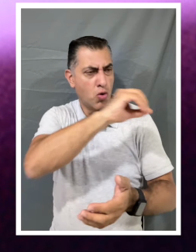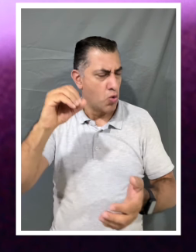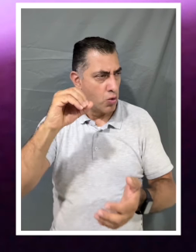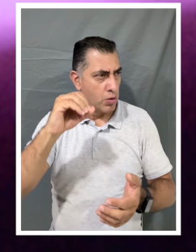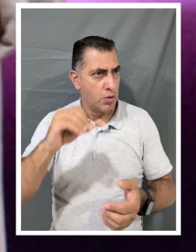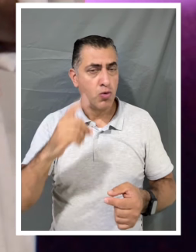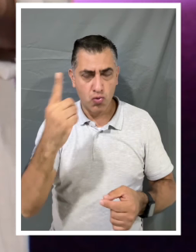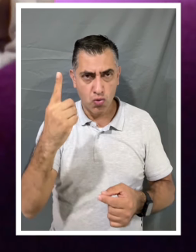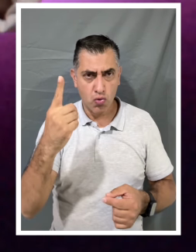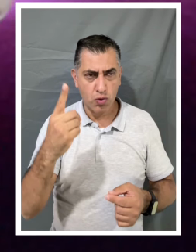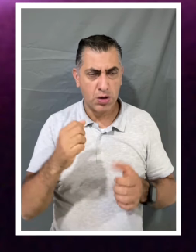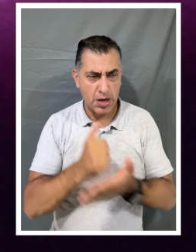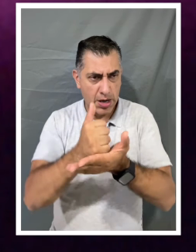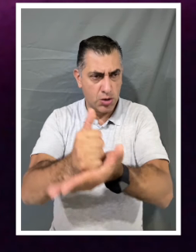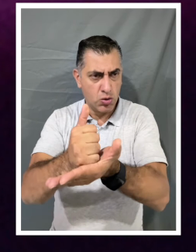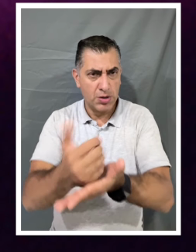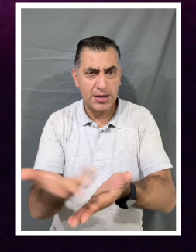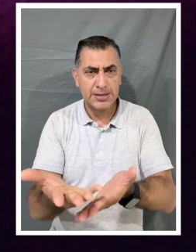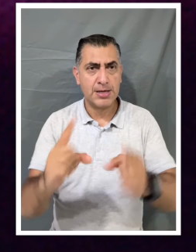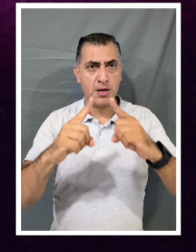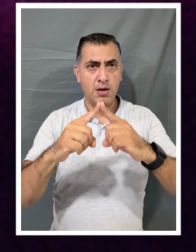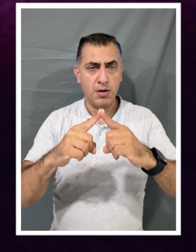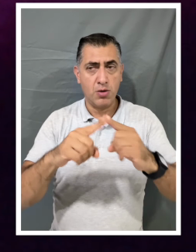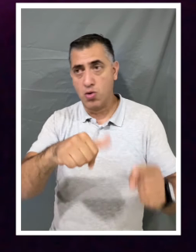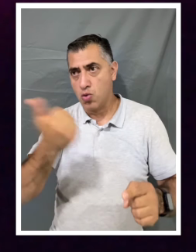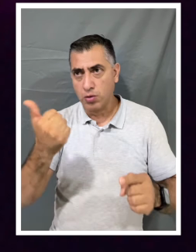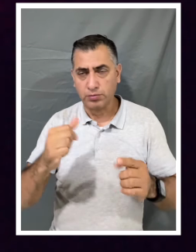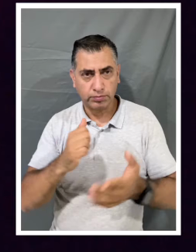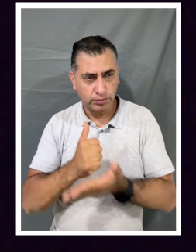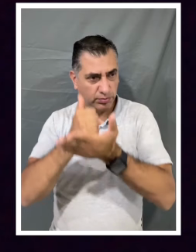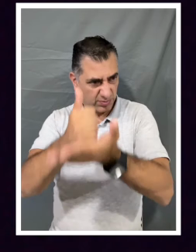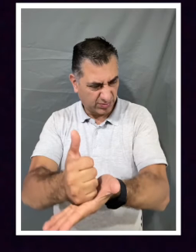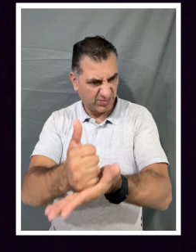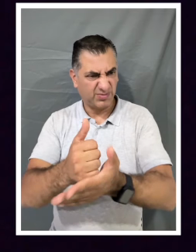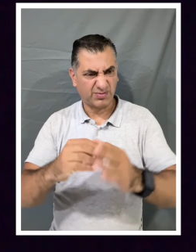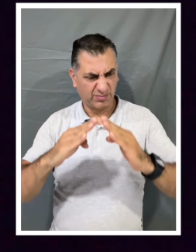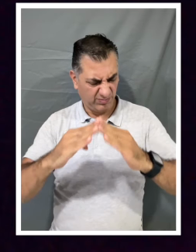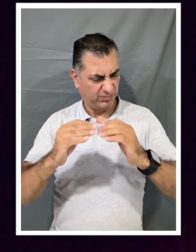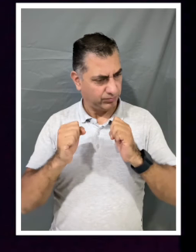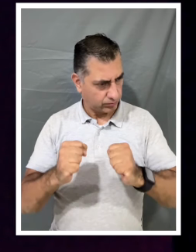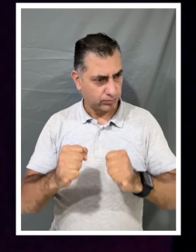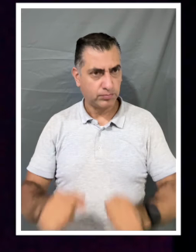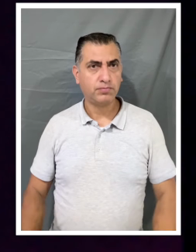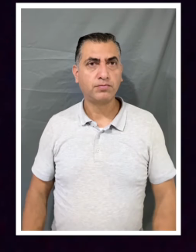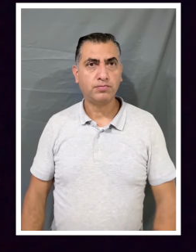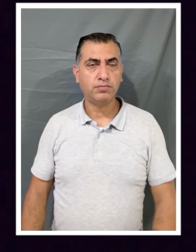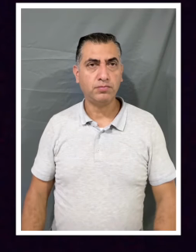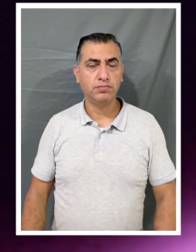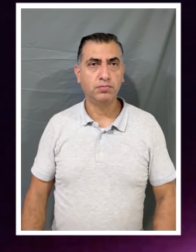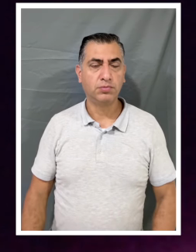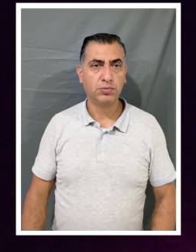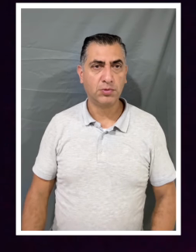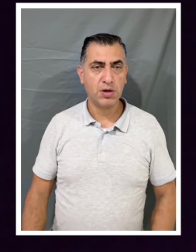primero dones que te ayudan a fundar Iglesias y luego son dones que te ayudan a mantener la iglesia fuerte te los voy a a enseñar rápido